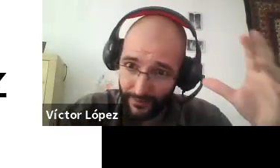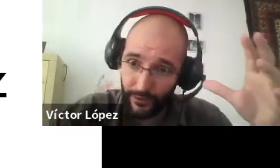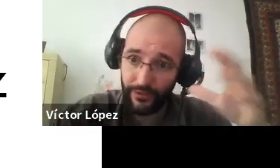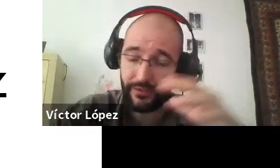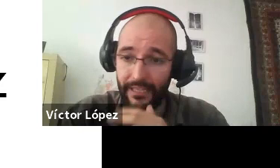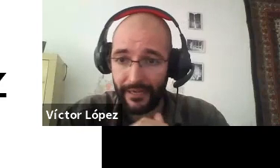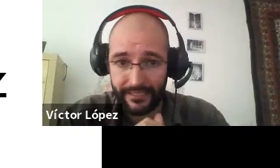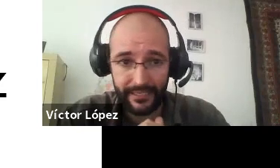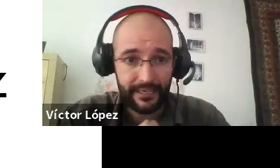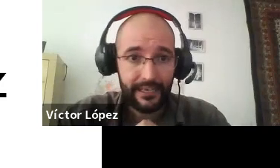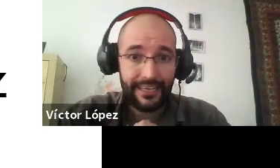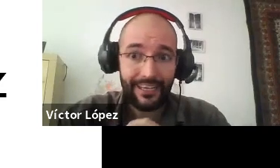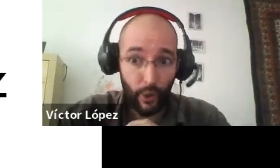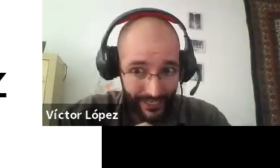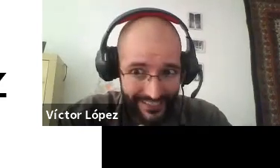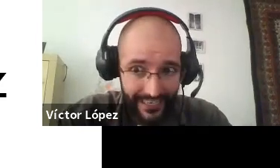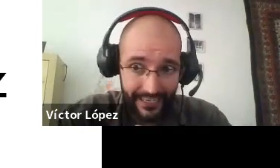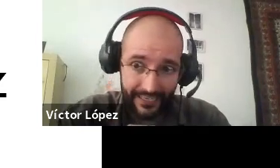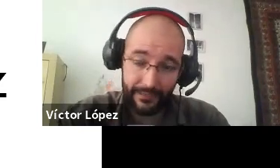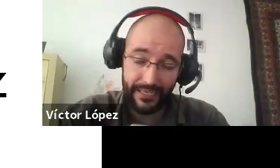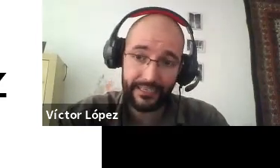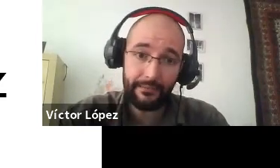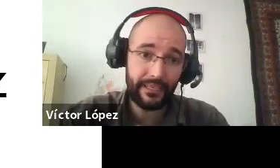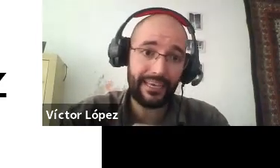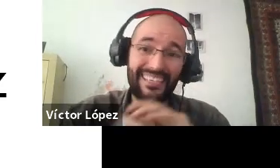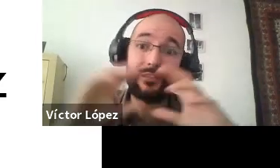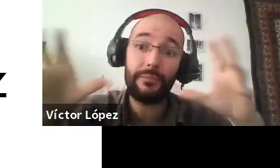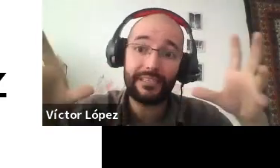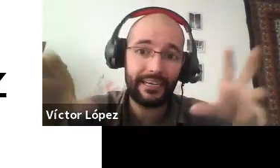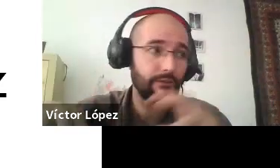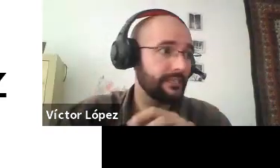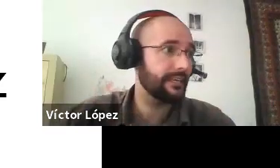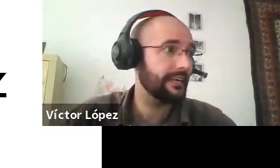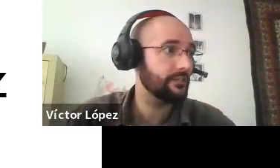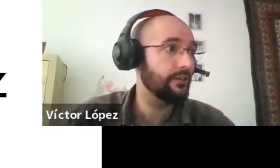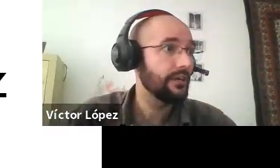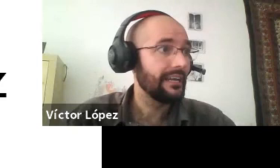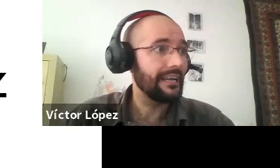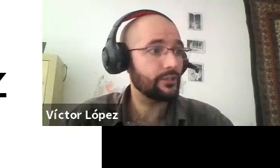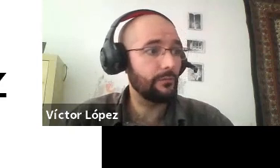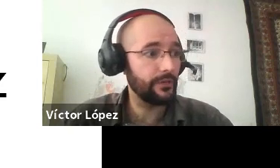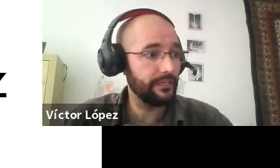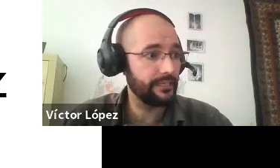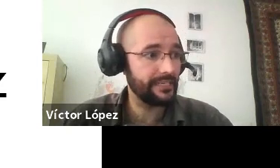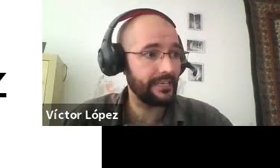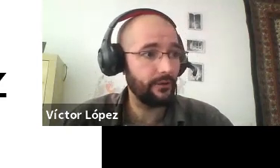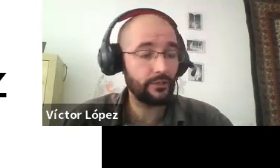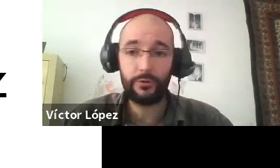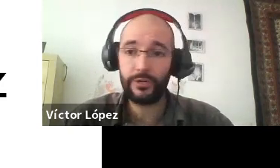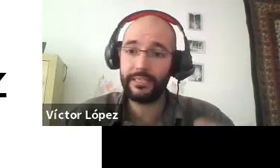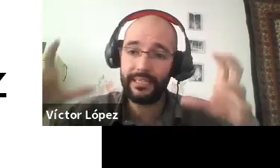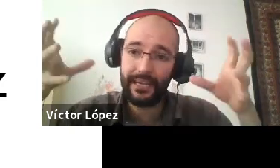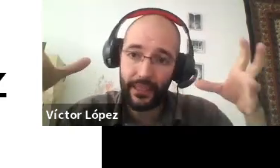su trabajo de final de máster con esta temática y que ha estado investigando en este caso las componentes, basado